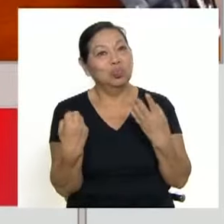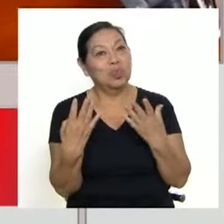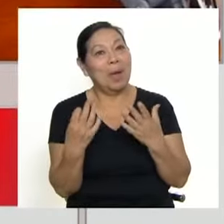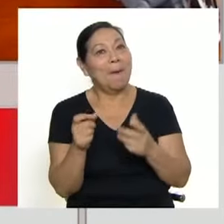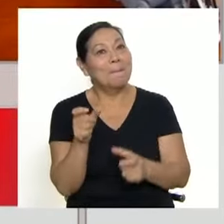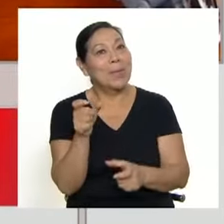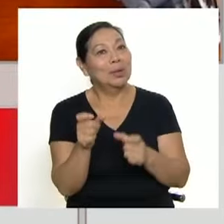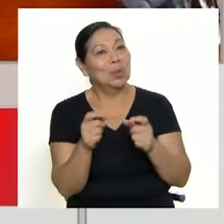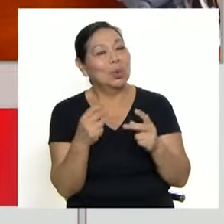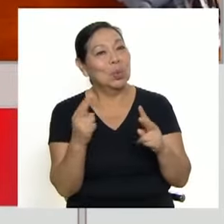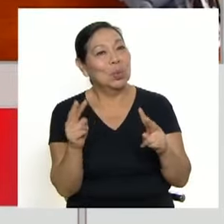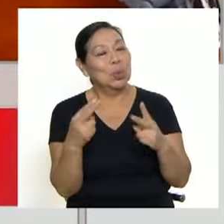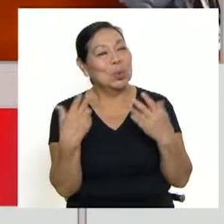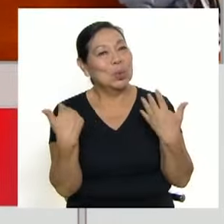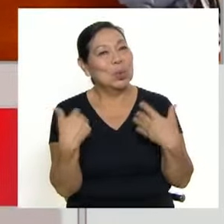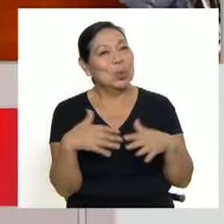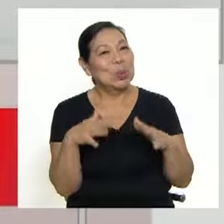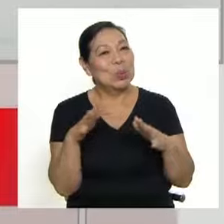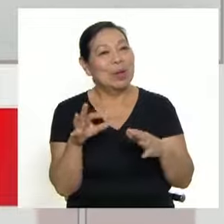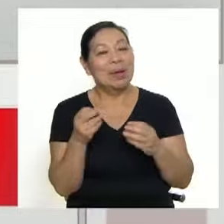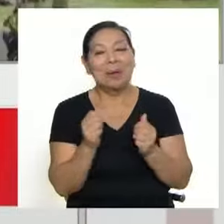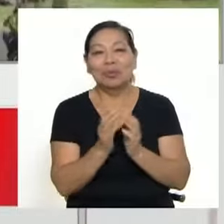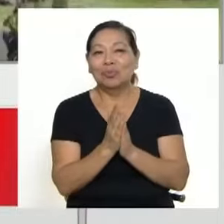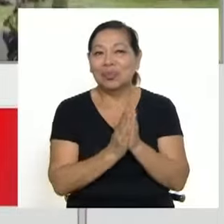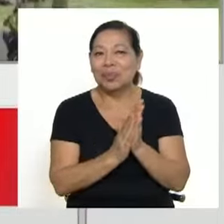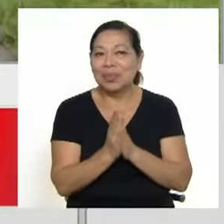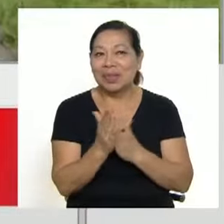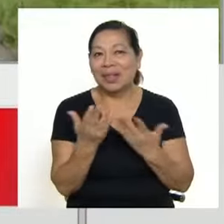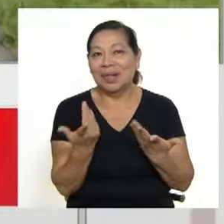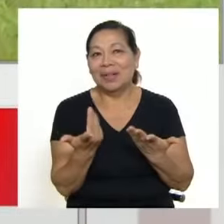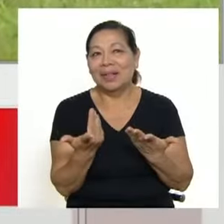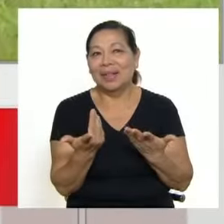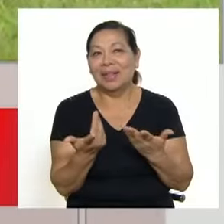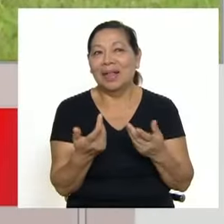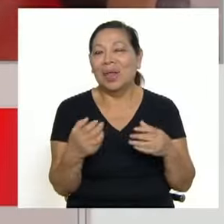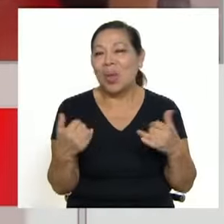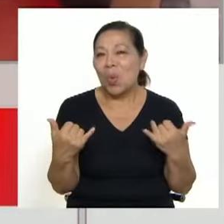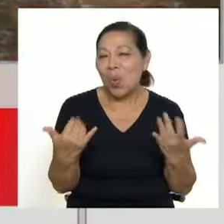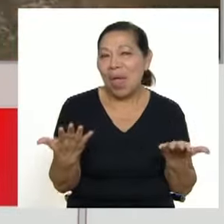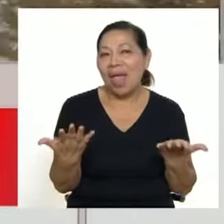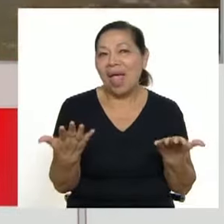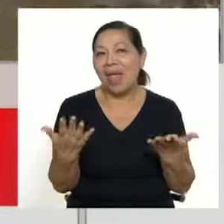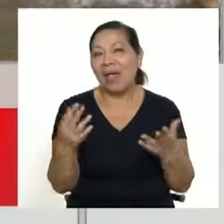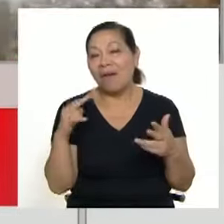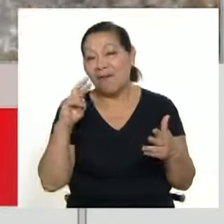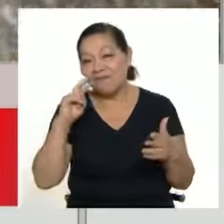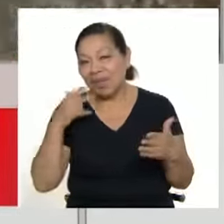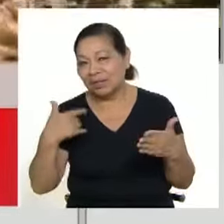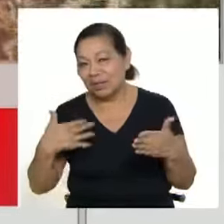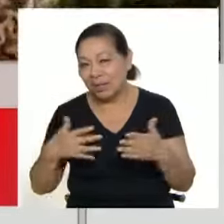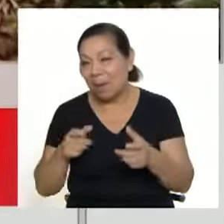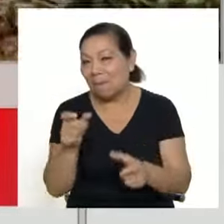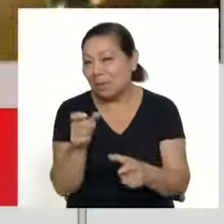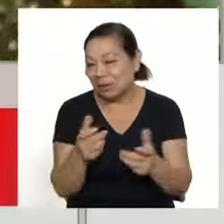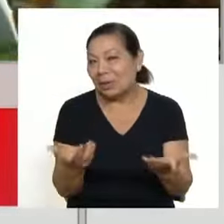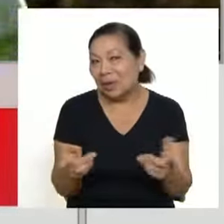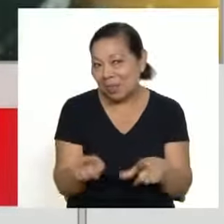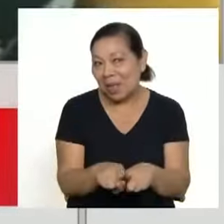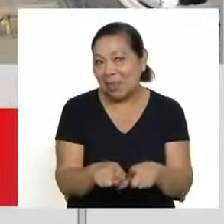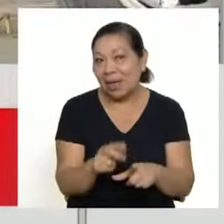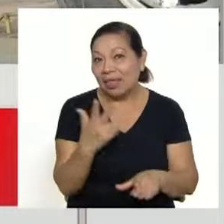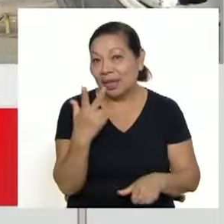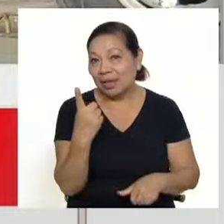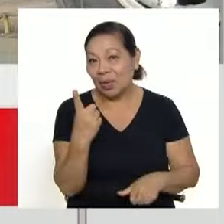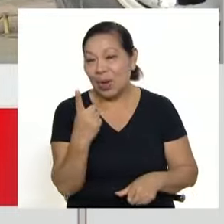cientos de miles de personas nos ven. Entonces, eso es gratificante. Estamos jugando, haciendo pequeños concursos. A fin de mes vamos a hacer algo con el público también, el 31